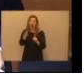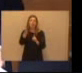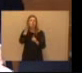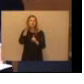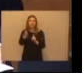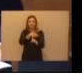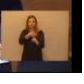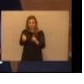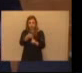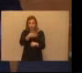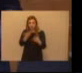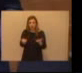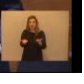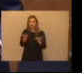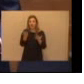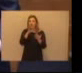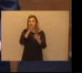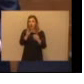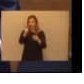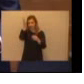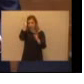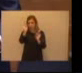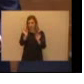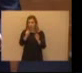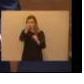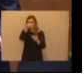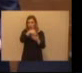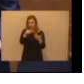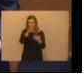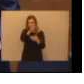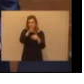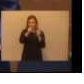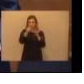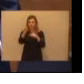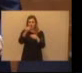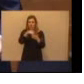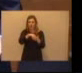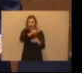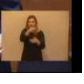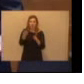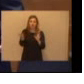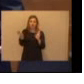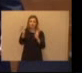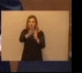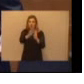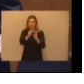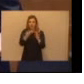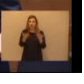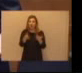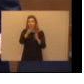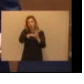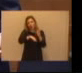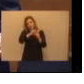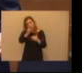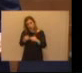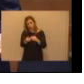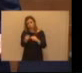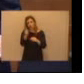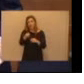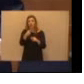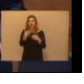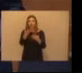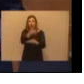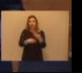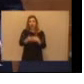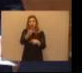iniciativas suman 1.146.600 euros. Añadiremos otro programa que tenemos con la CUR Roja y con el